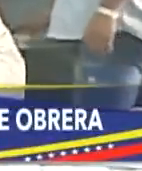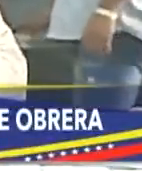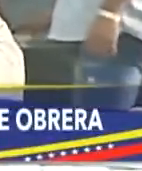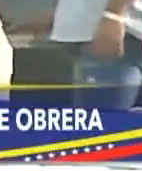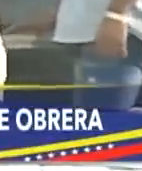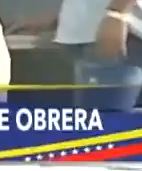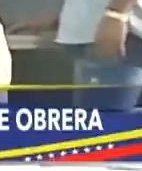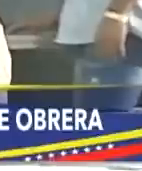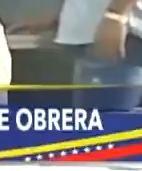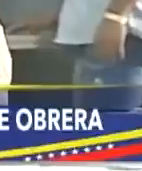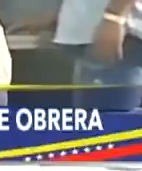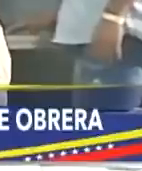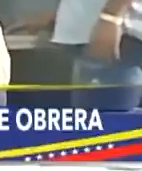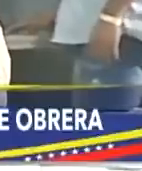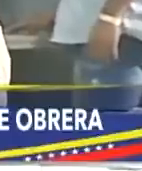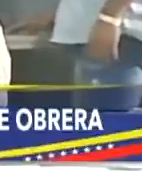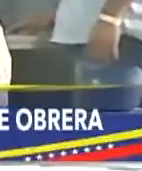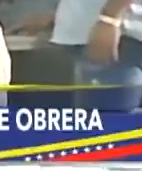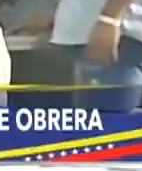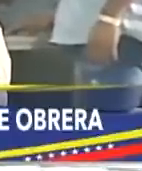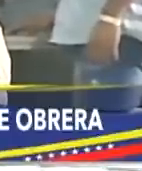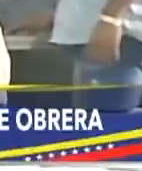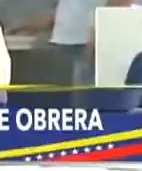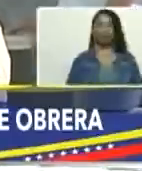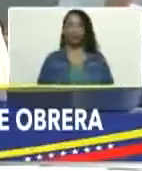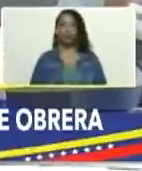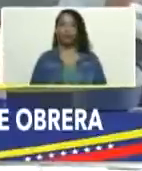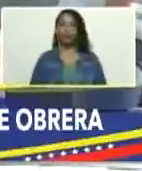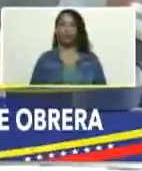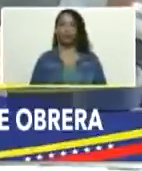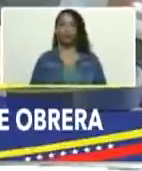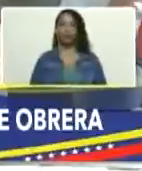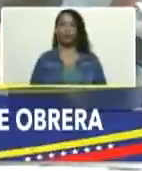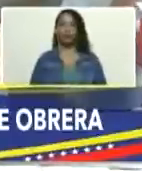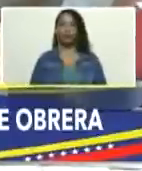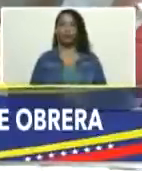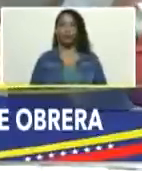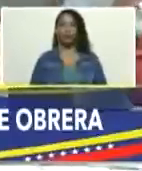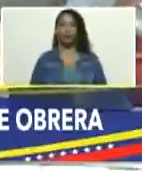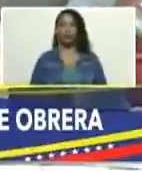Presidente. ¡Que viva los consejos productivos de trabajadores y trabajadoras!